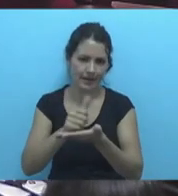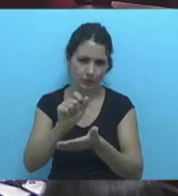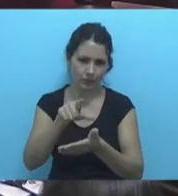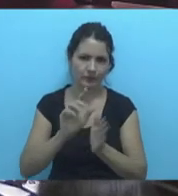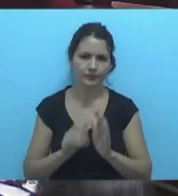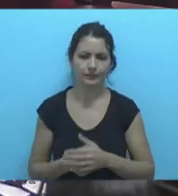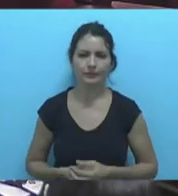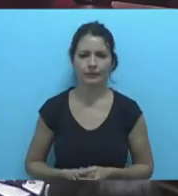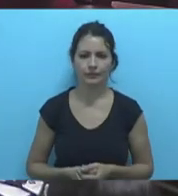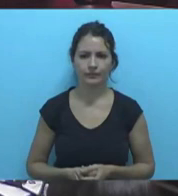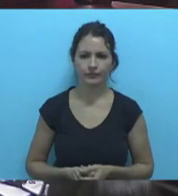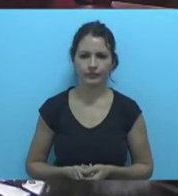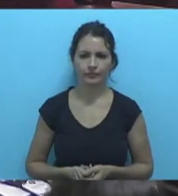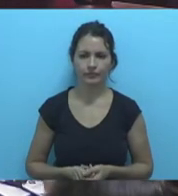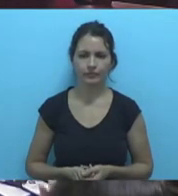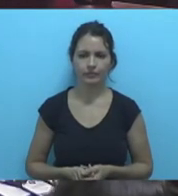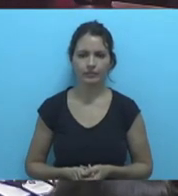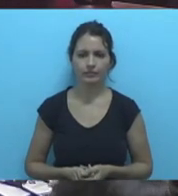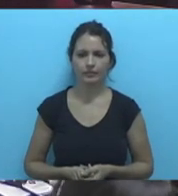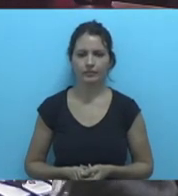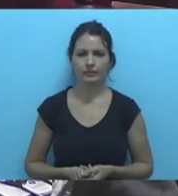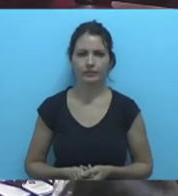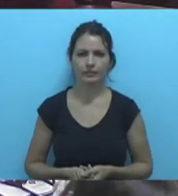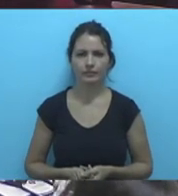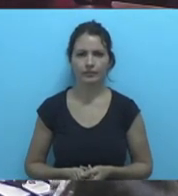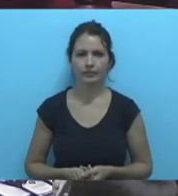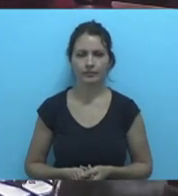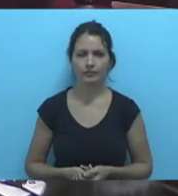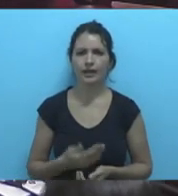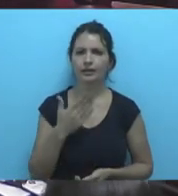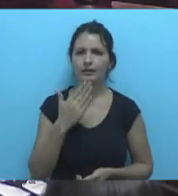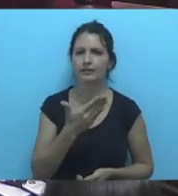del FRADE. Gracias, señora presidenta. Simplemente para hacer